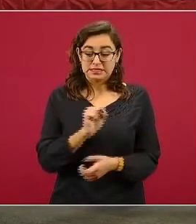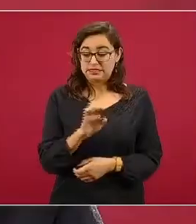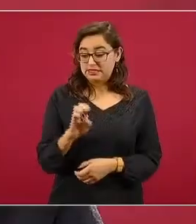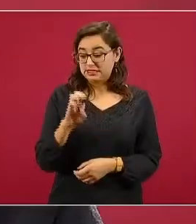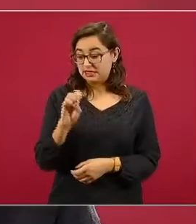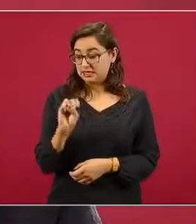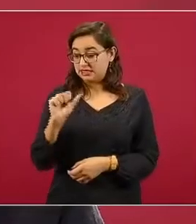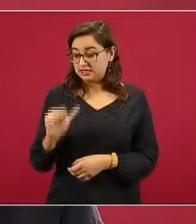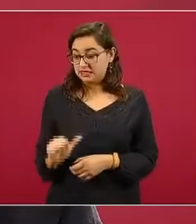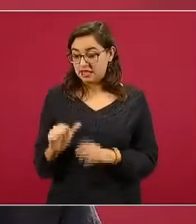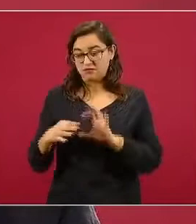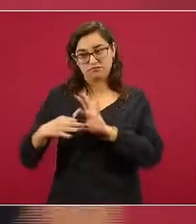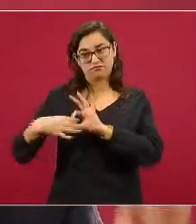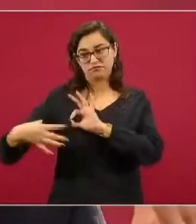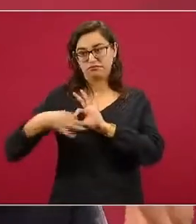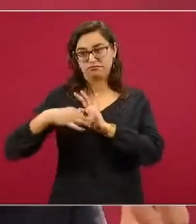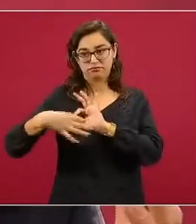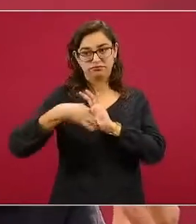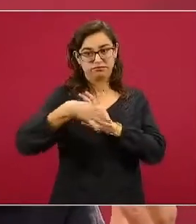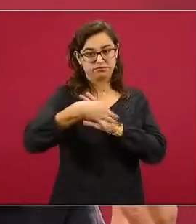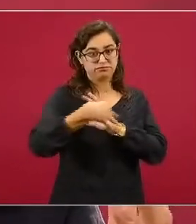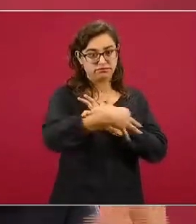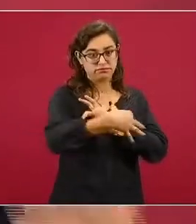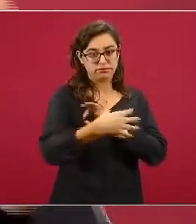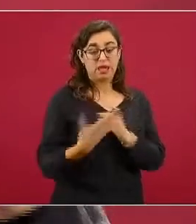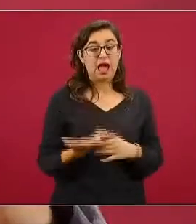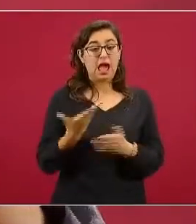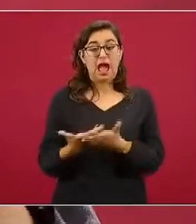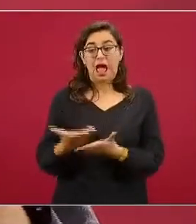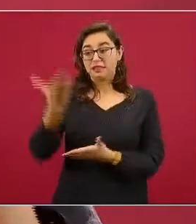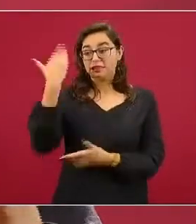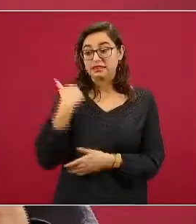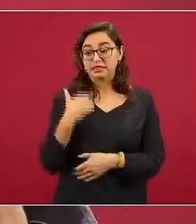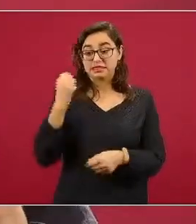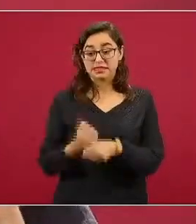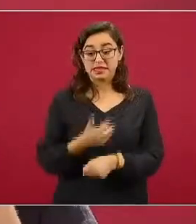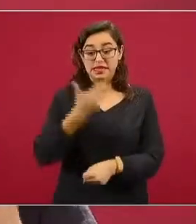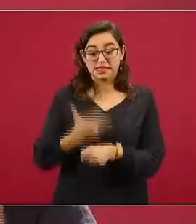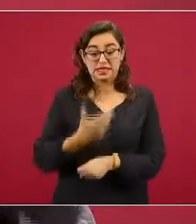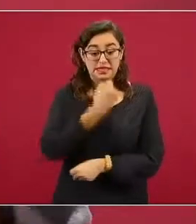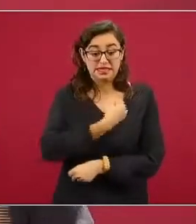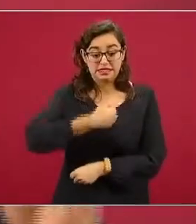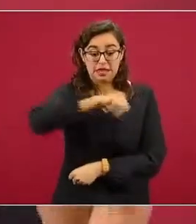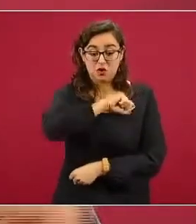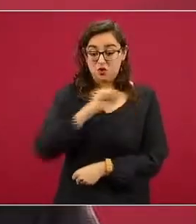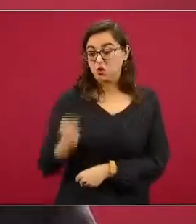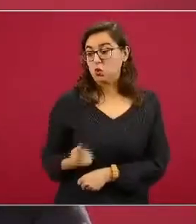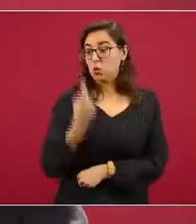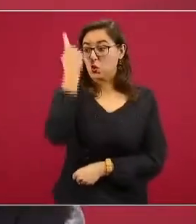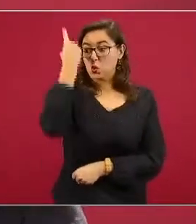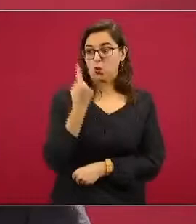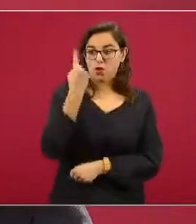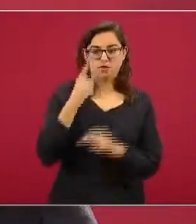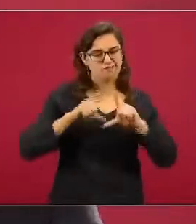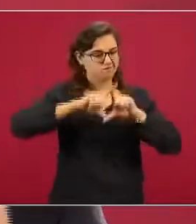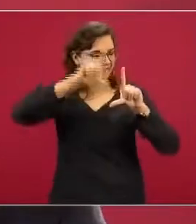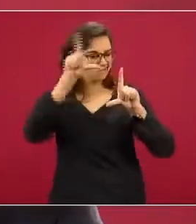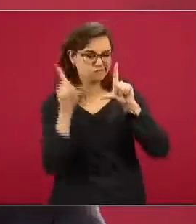Antes hablábamos de la Secretaría de Salud y solo nos referíamos a una, porque cada decisión de